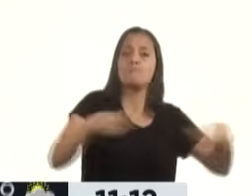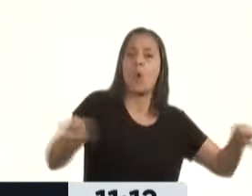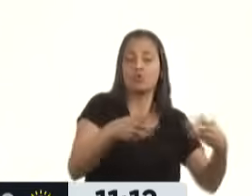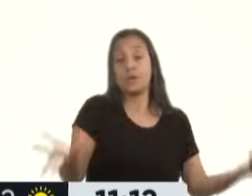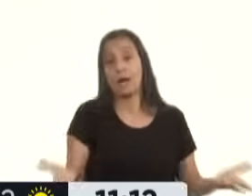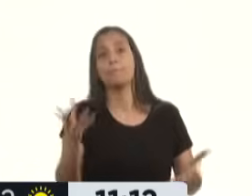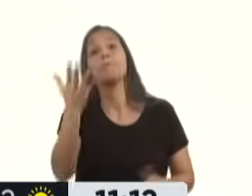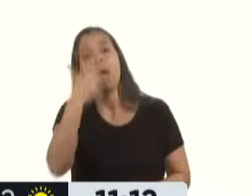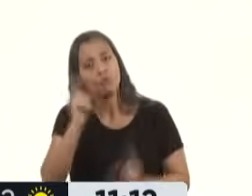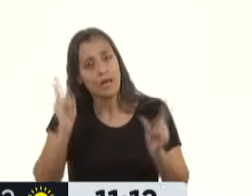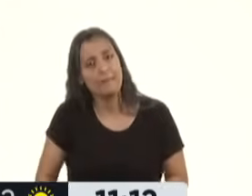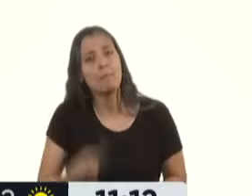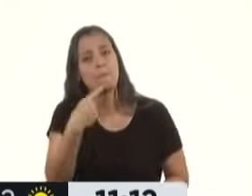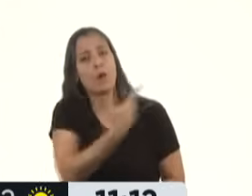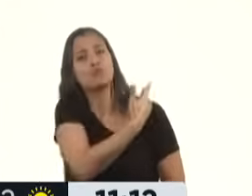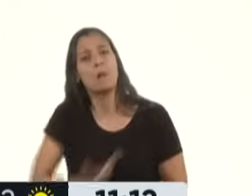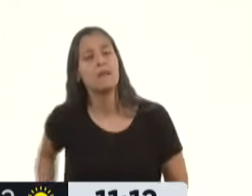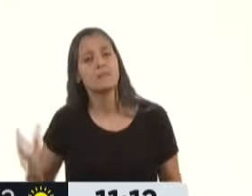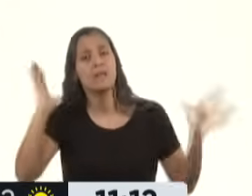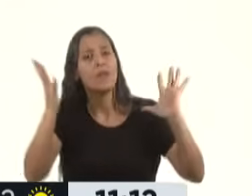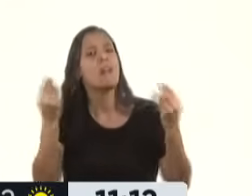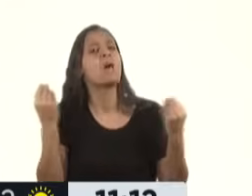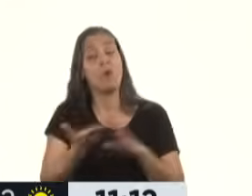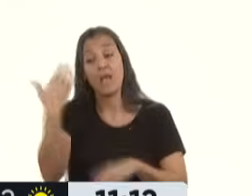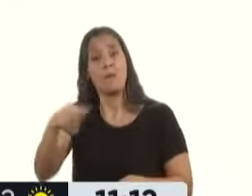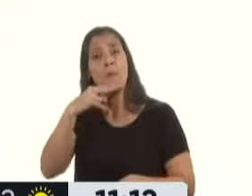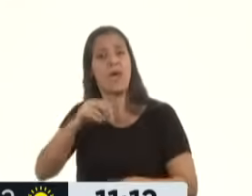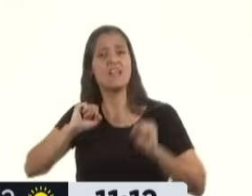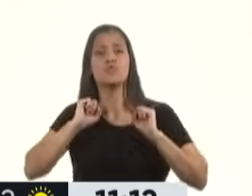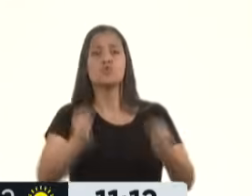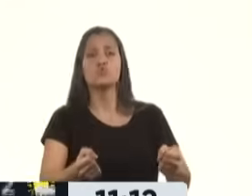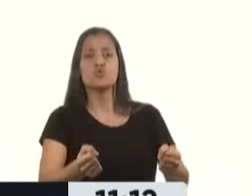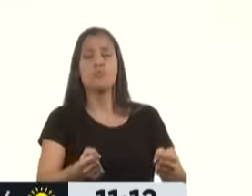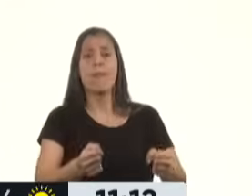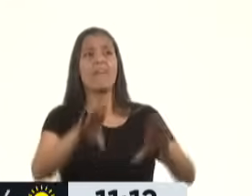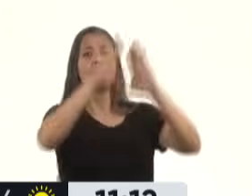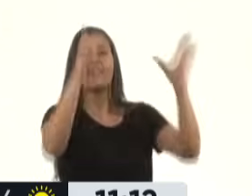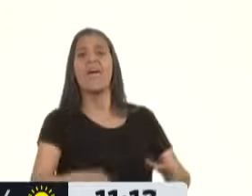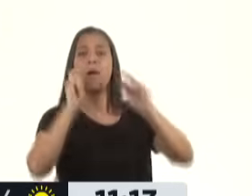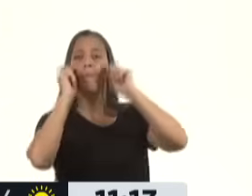qué el presidente Milei canceló el viernes la visita a la mezquita?